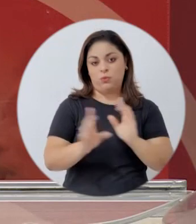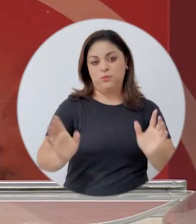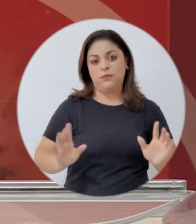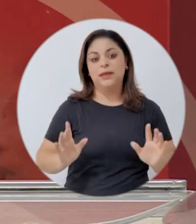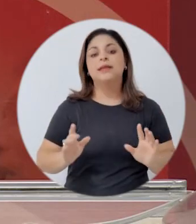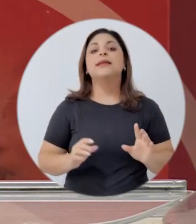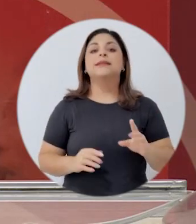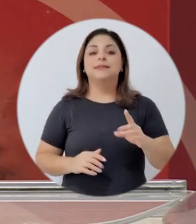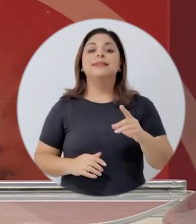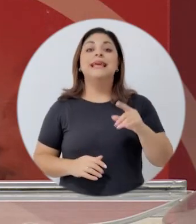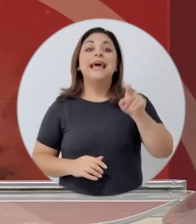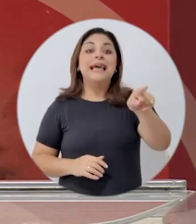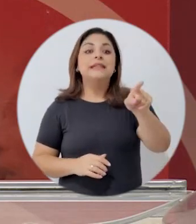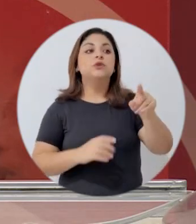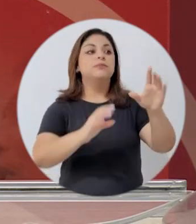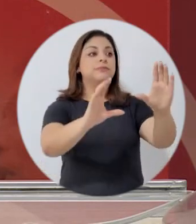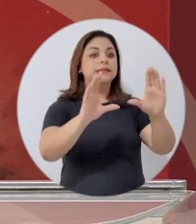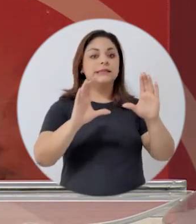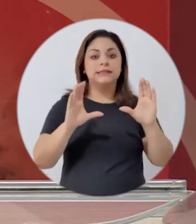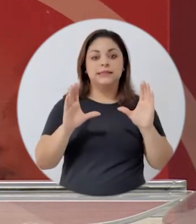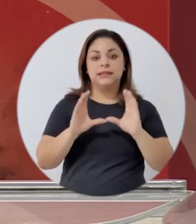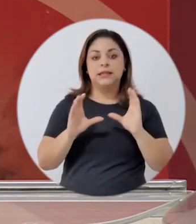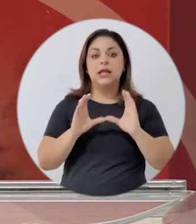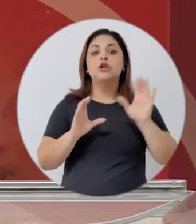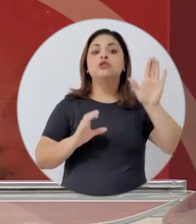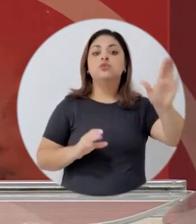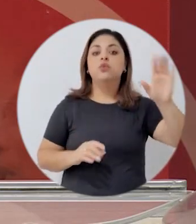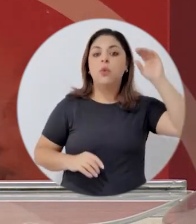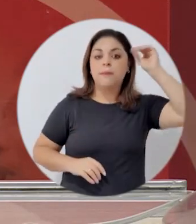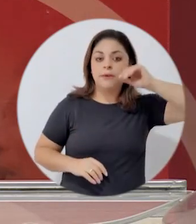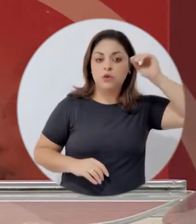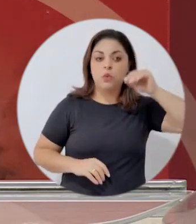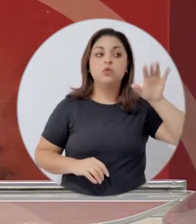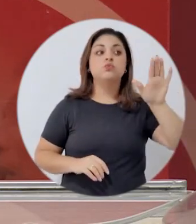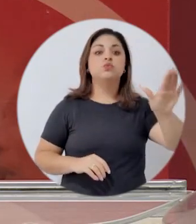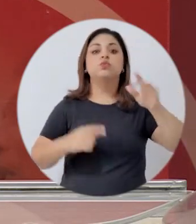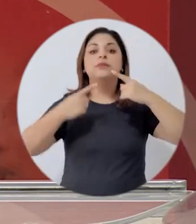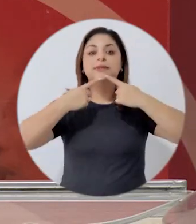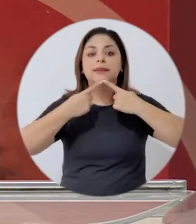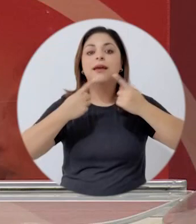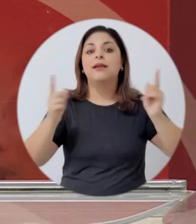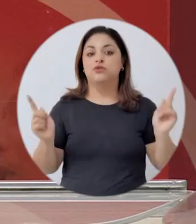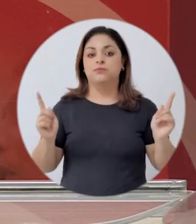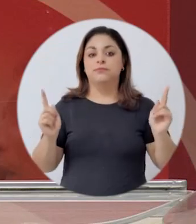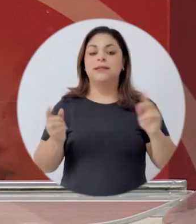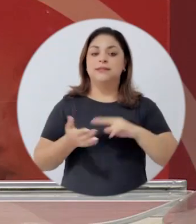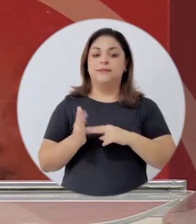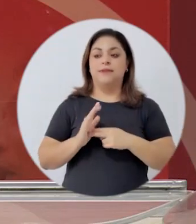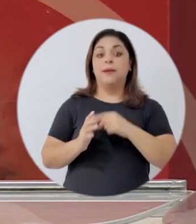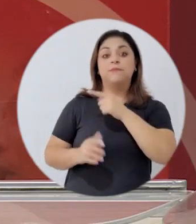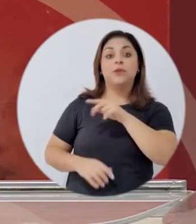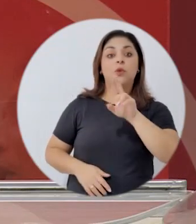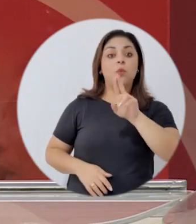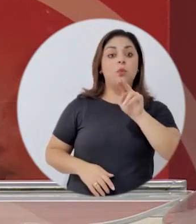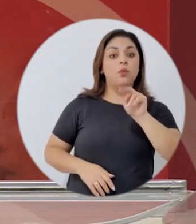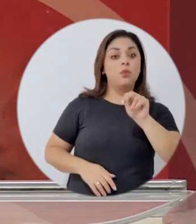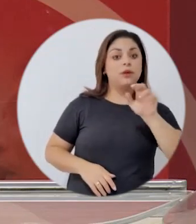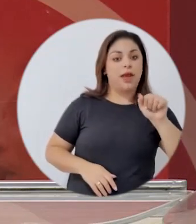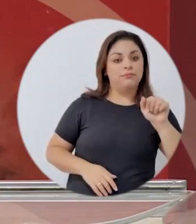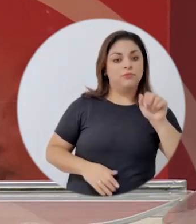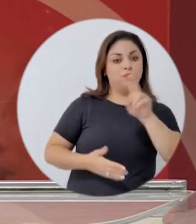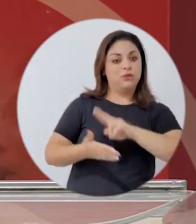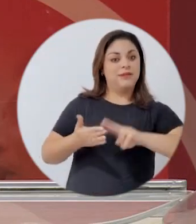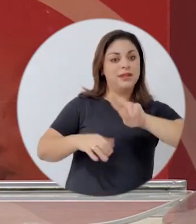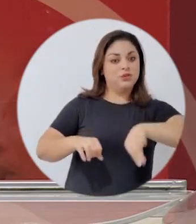es que yo voy a poder obtener una opinión o una declaración donde me van a decir, la UNA, gracias